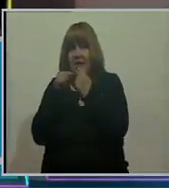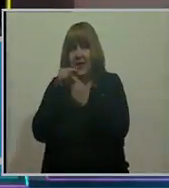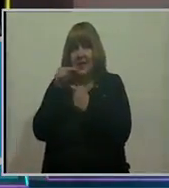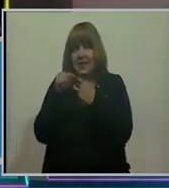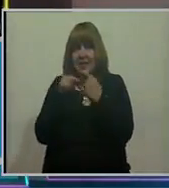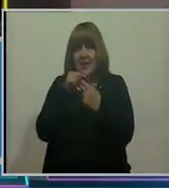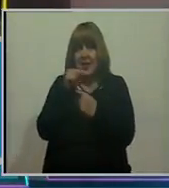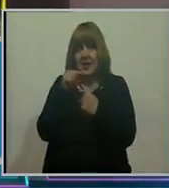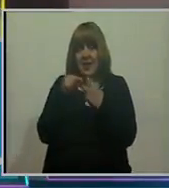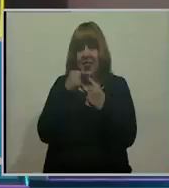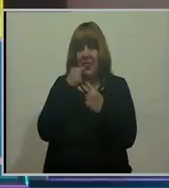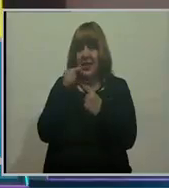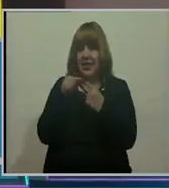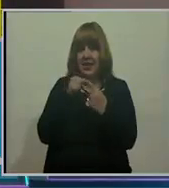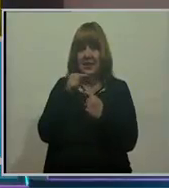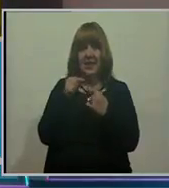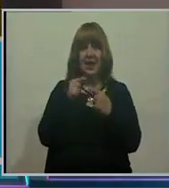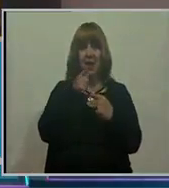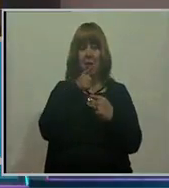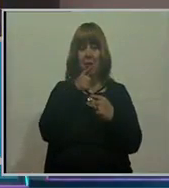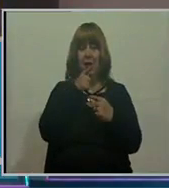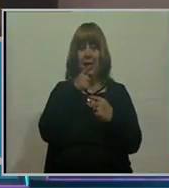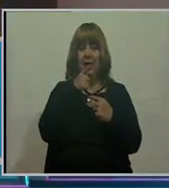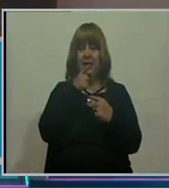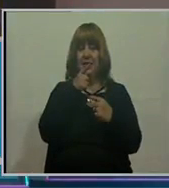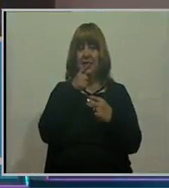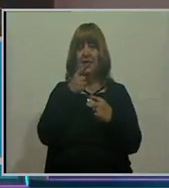una despedida